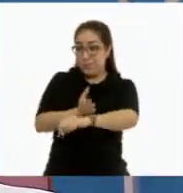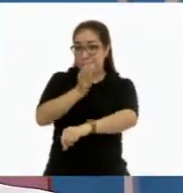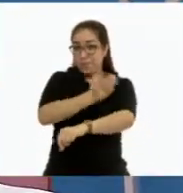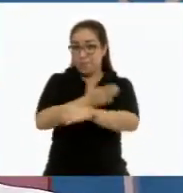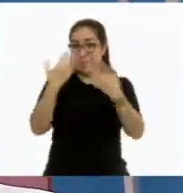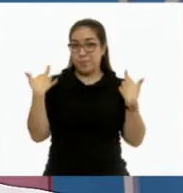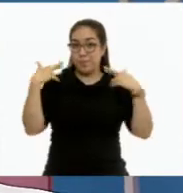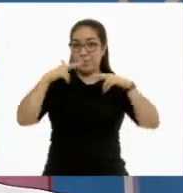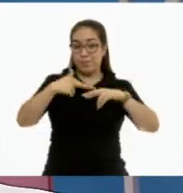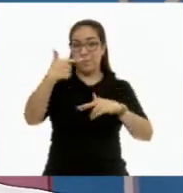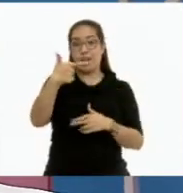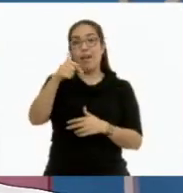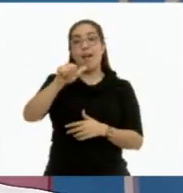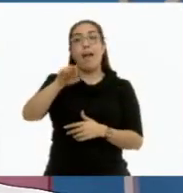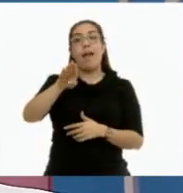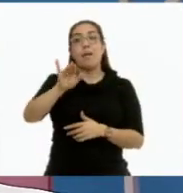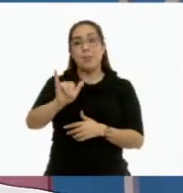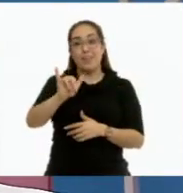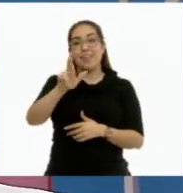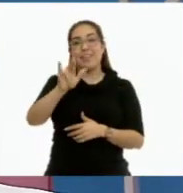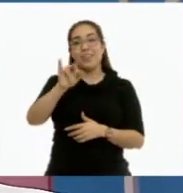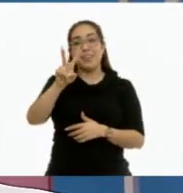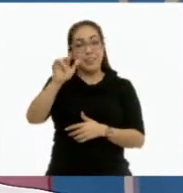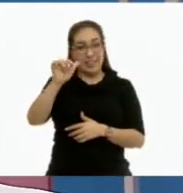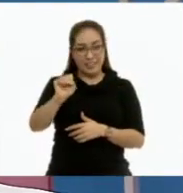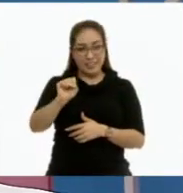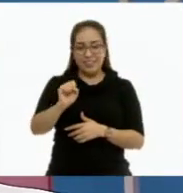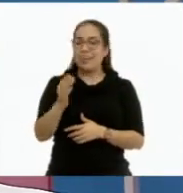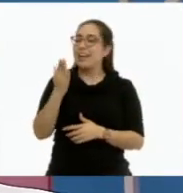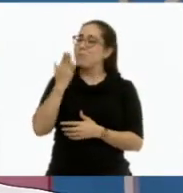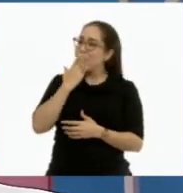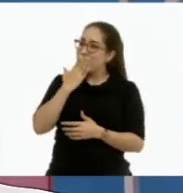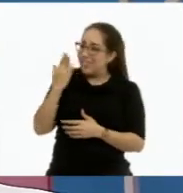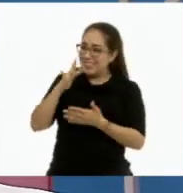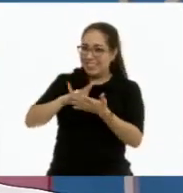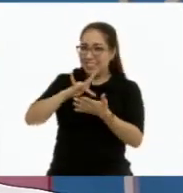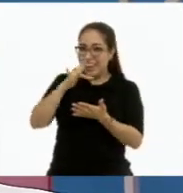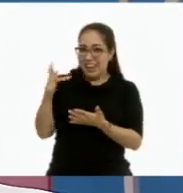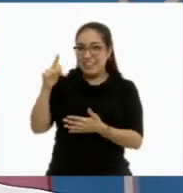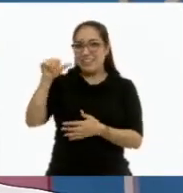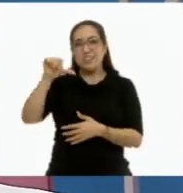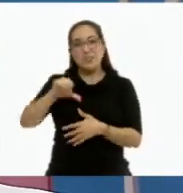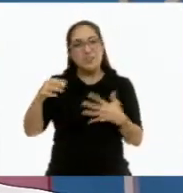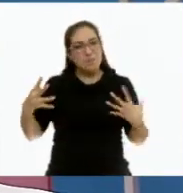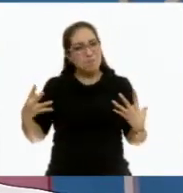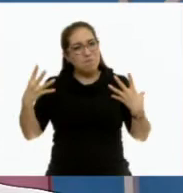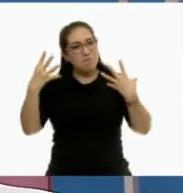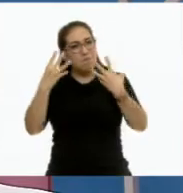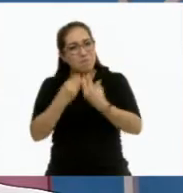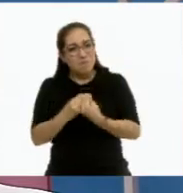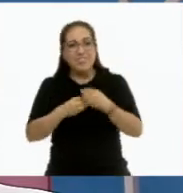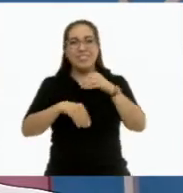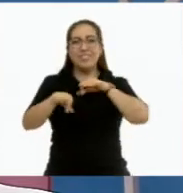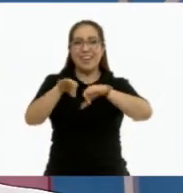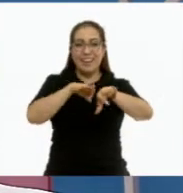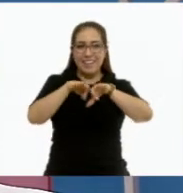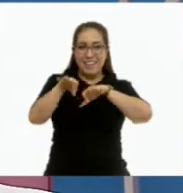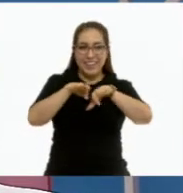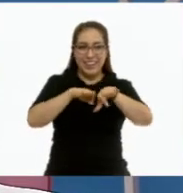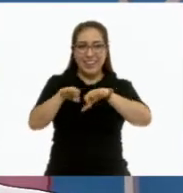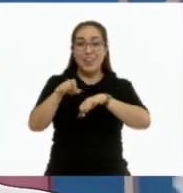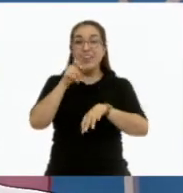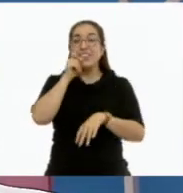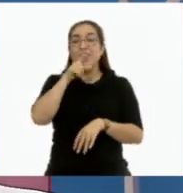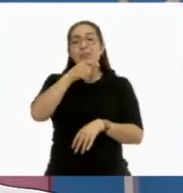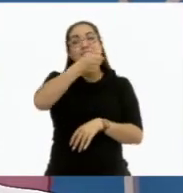Bienvenida. Muchas gracias, María. Me da mucho gusto poder saludarte, coincidir en esta sesión de trabajo y poder enviar